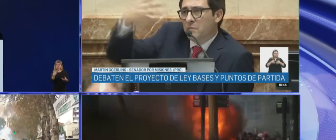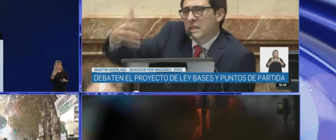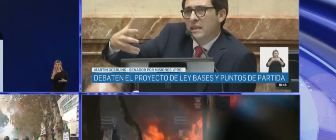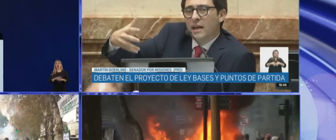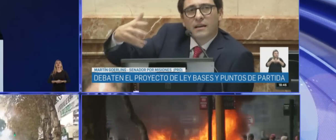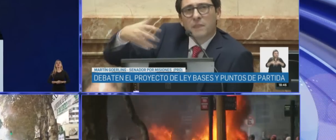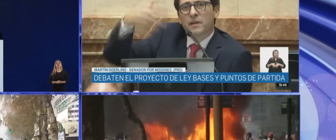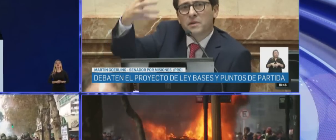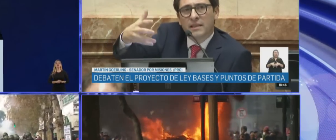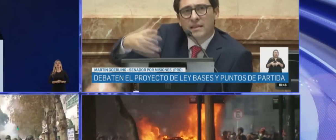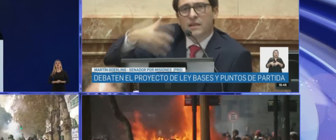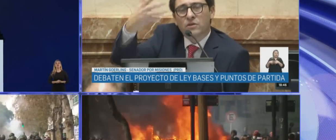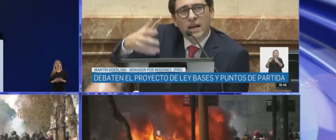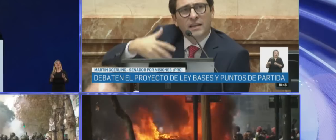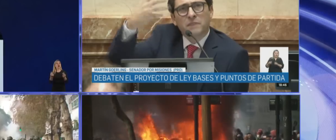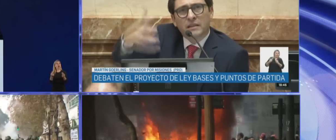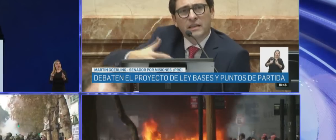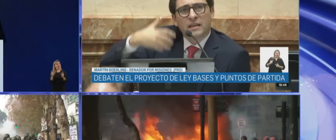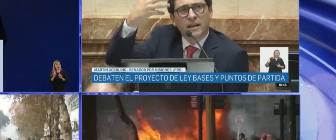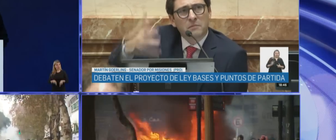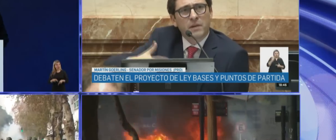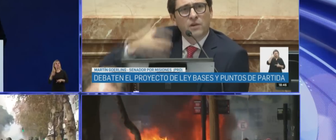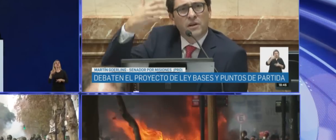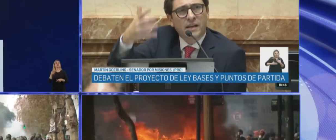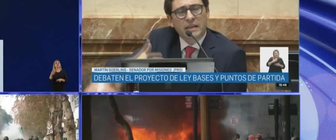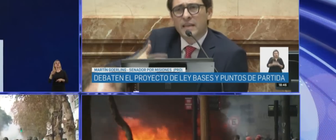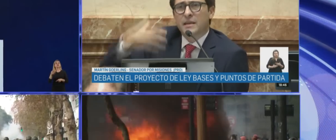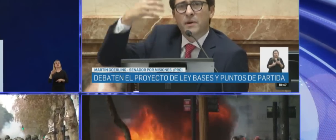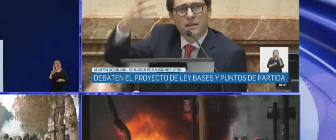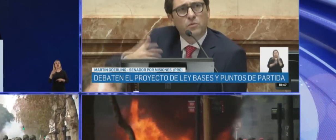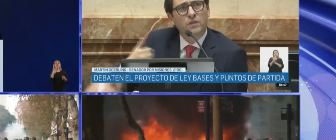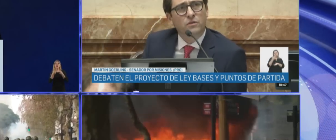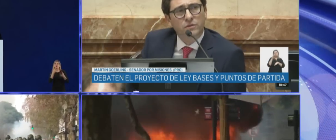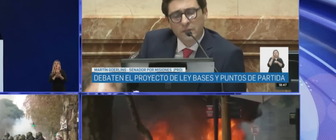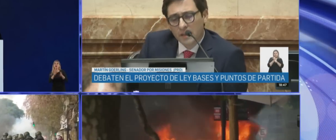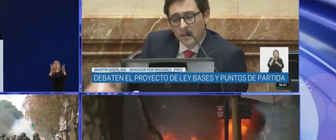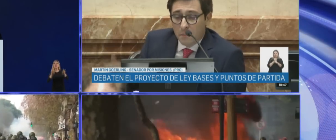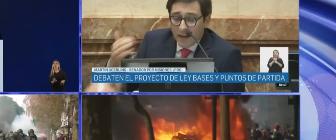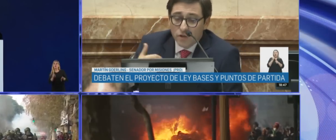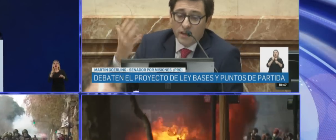y que tiene un gran valor académico desde mi punto de vista es la discusión de la tasa de interés,